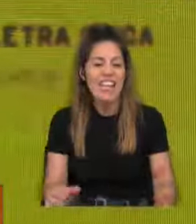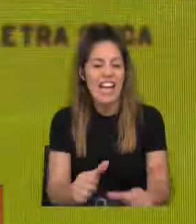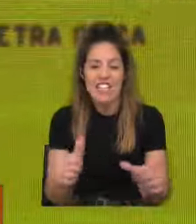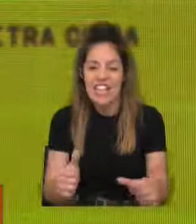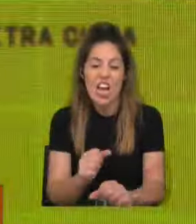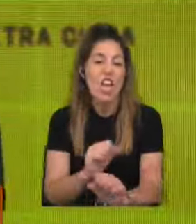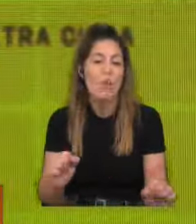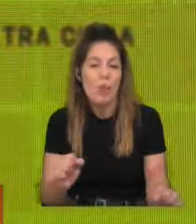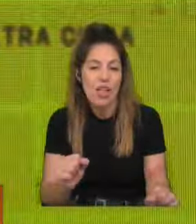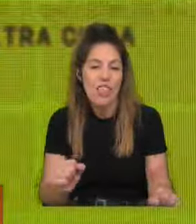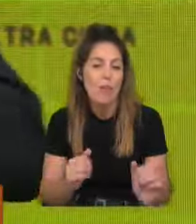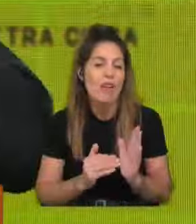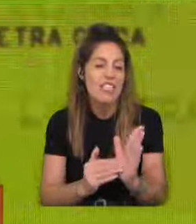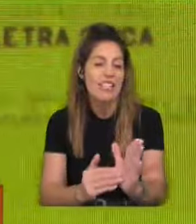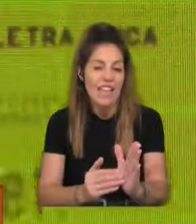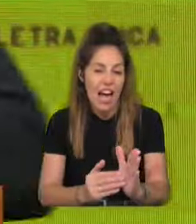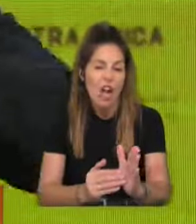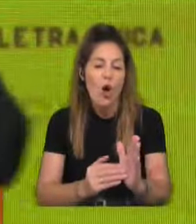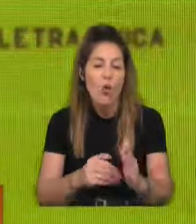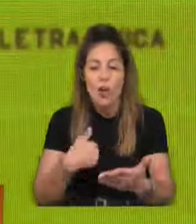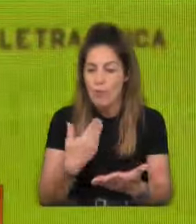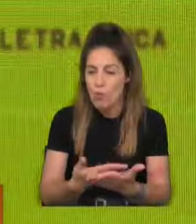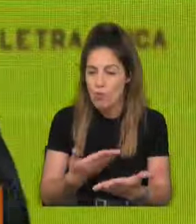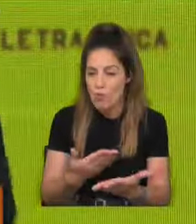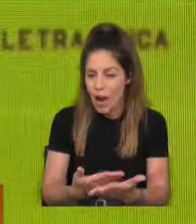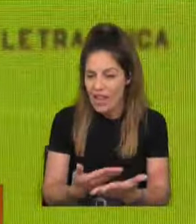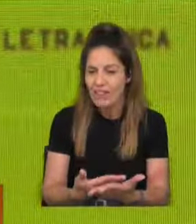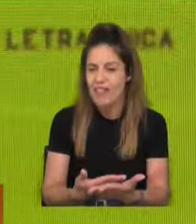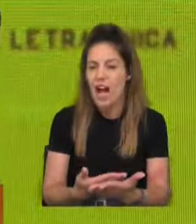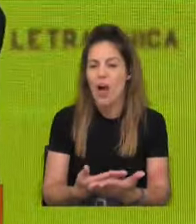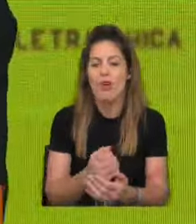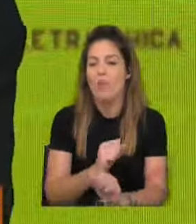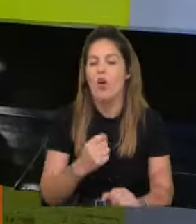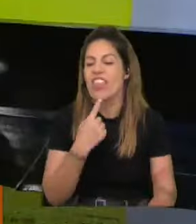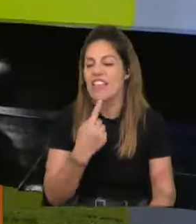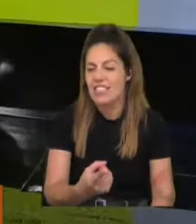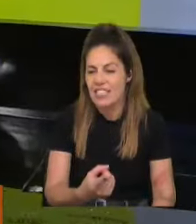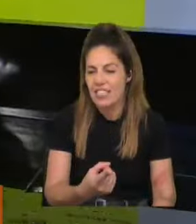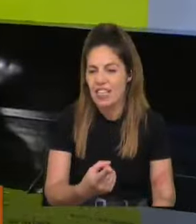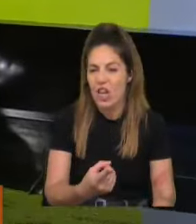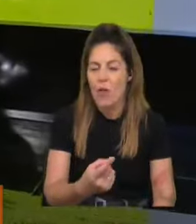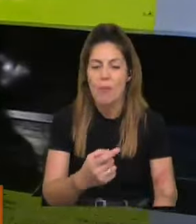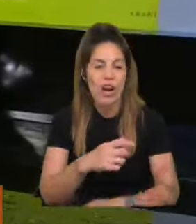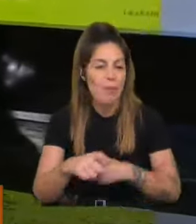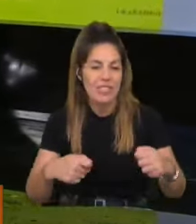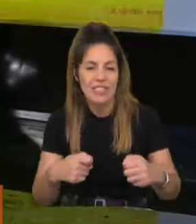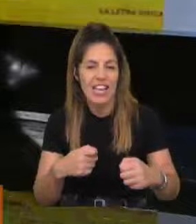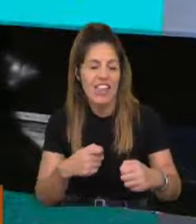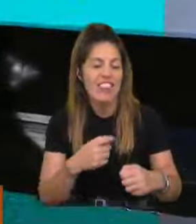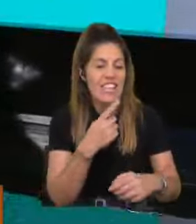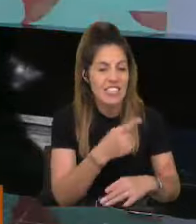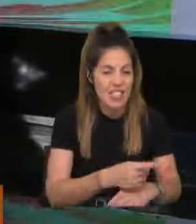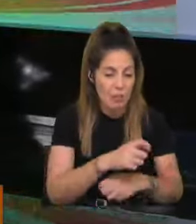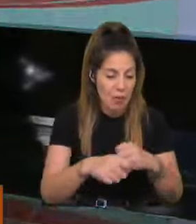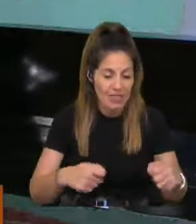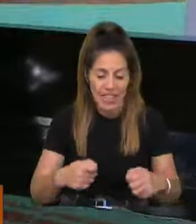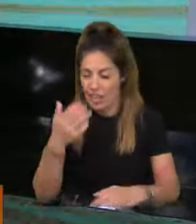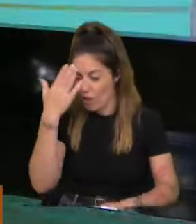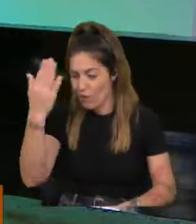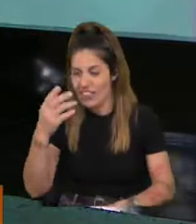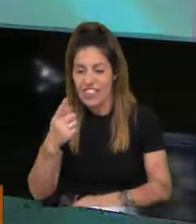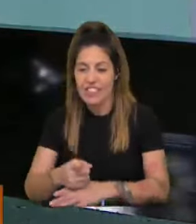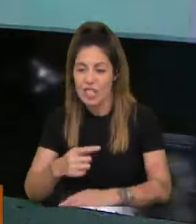le pue le puede presentar una plata forma una propuesta un conjunto de pero no le puede decir porque el pcnt resuelve por el pcnt y el frente amplio resuelve por el